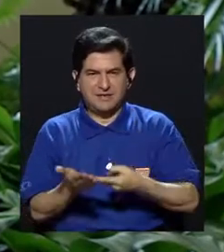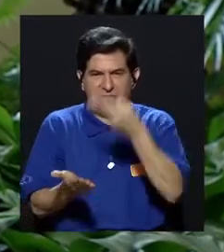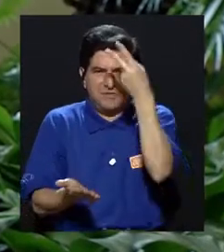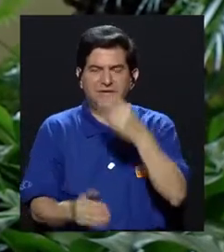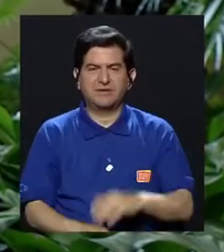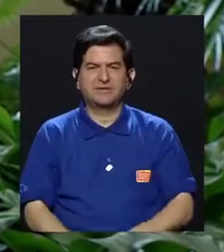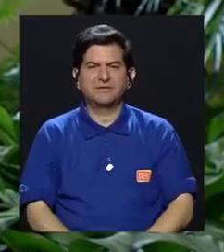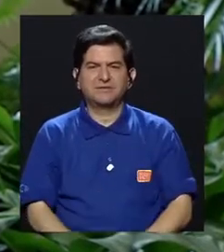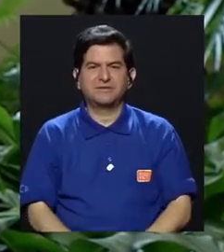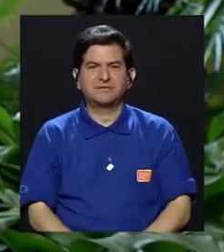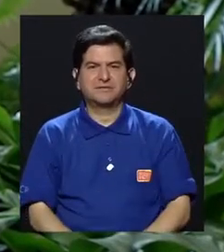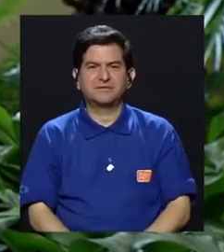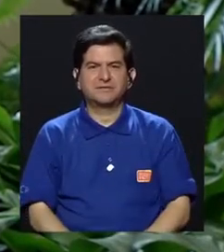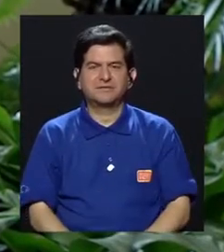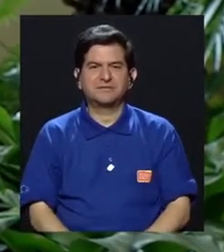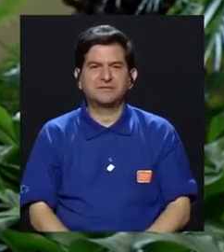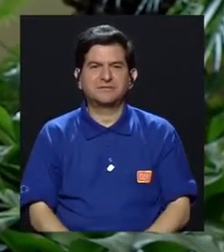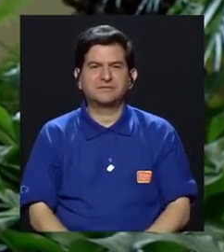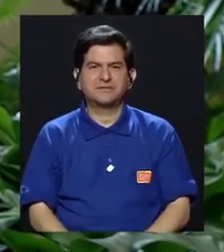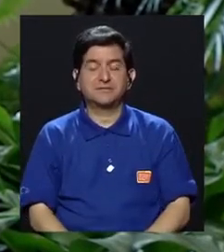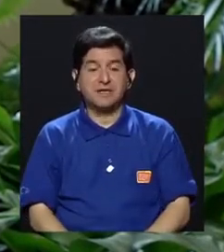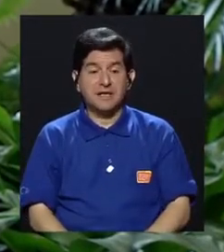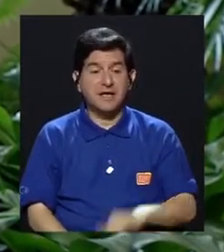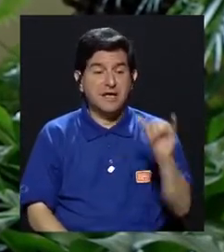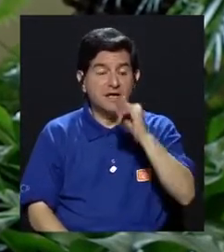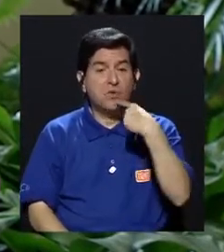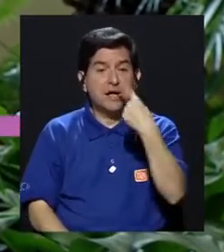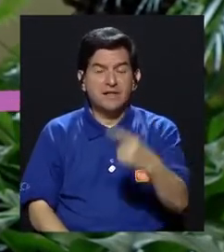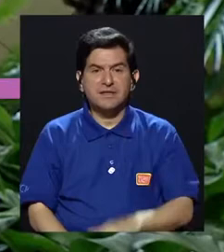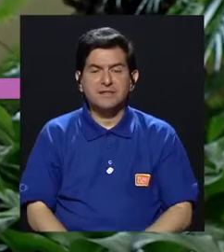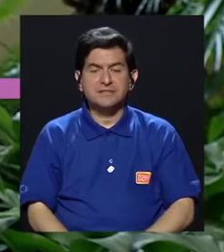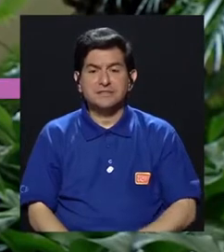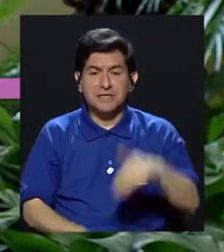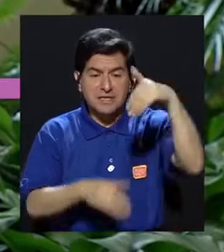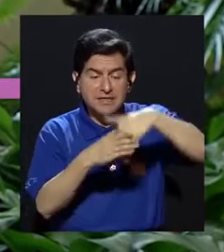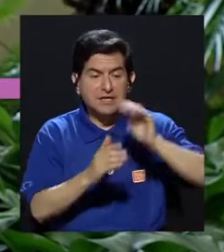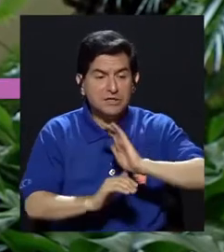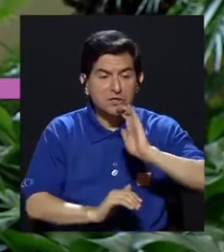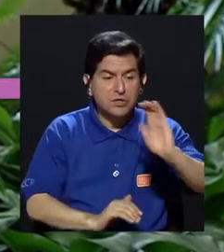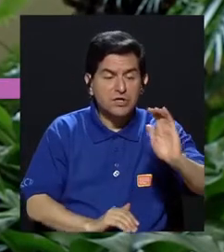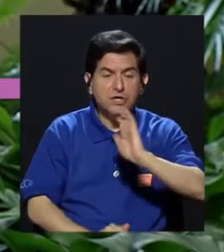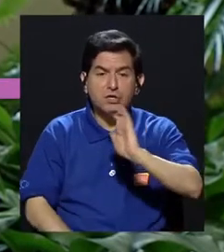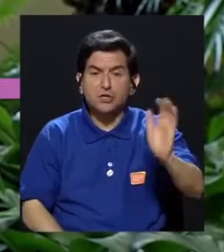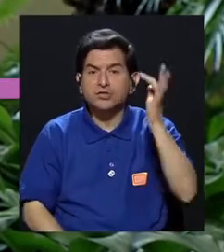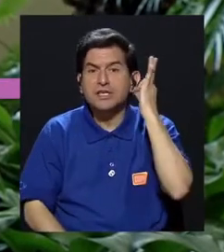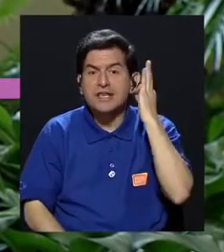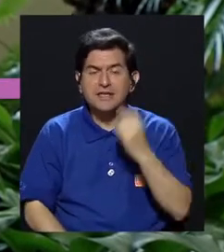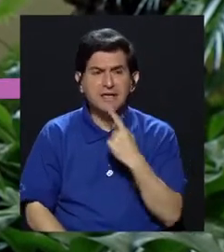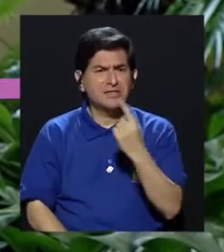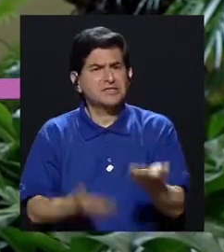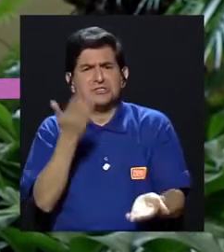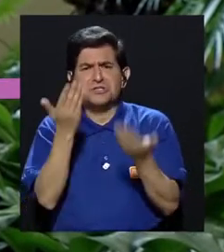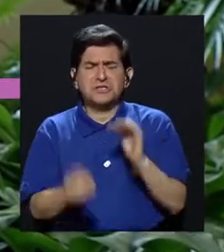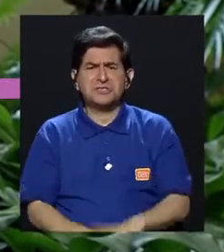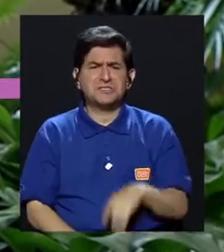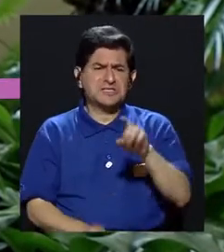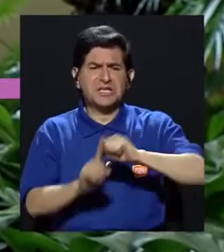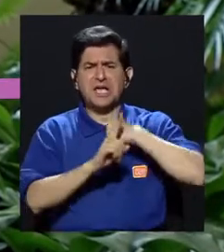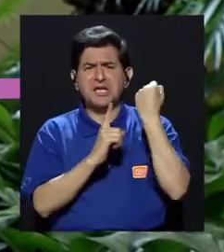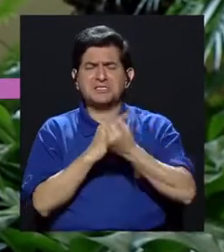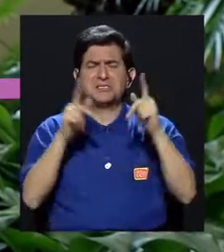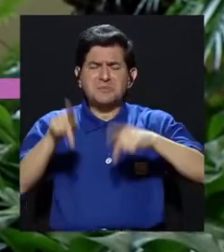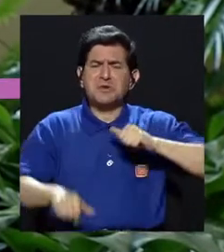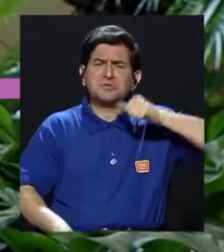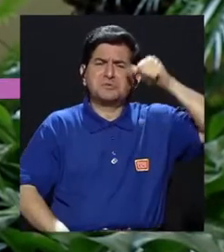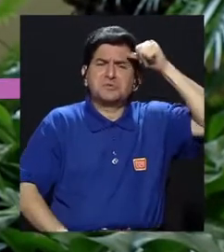¿verdad? Podríamos dentro de este enfoque agregar de que también está presente en los niños y en las niñas, porque alguien diría, esto es un asunto